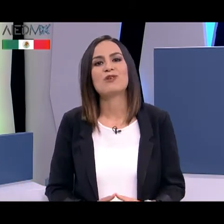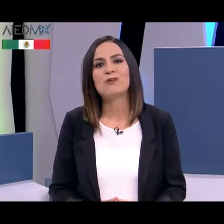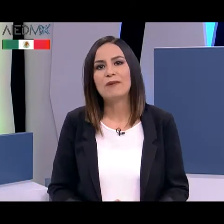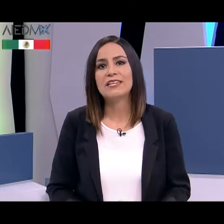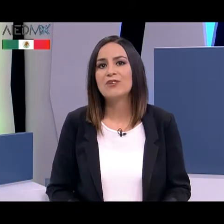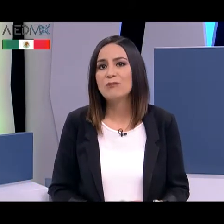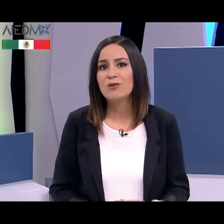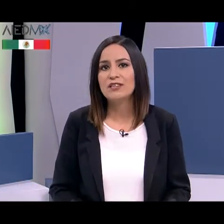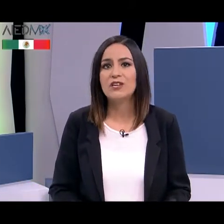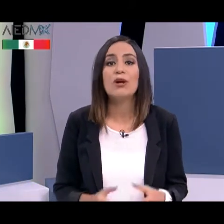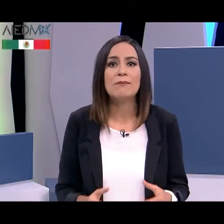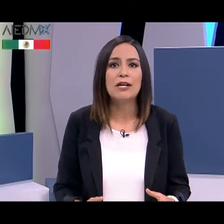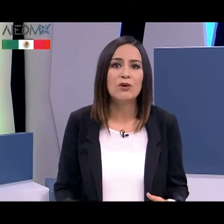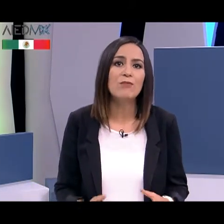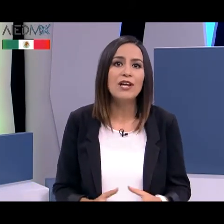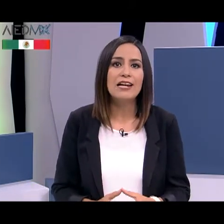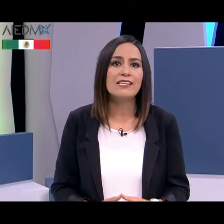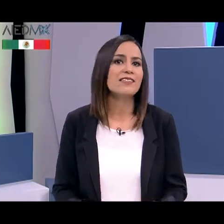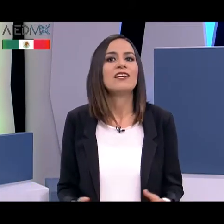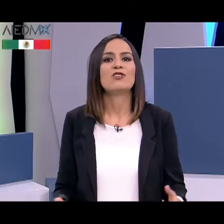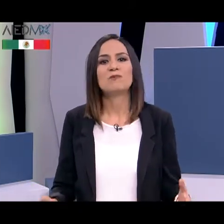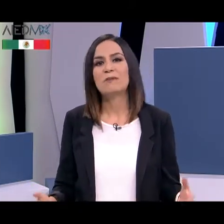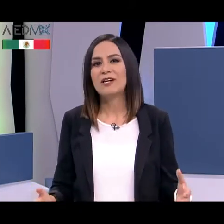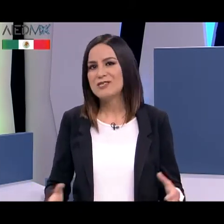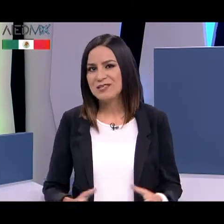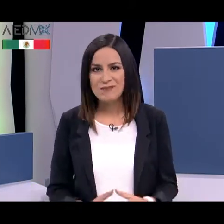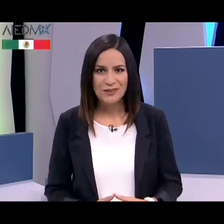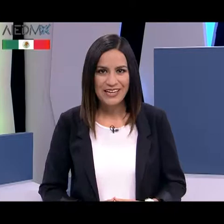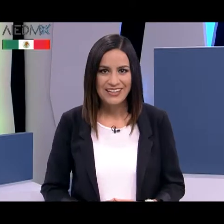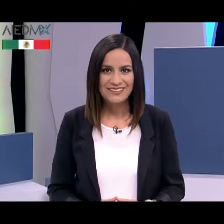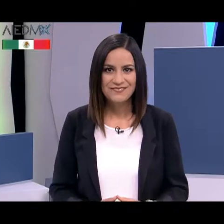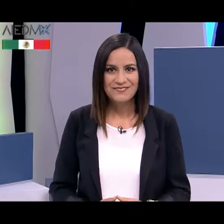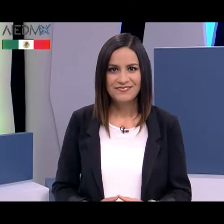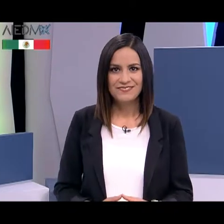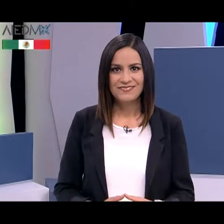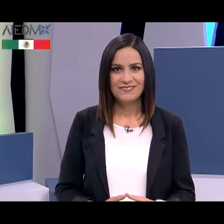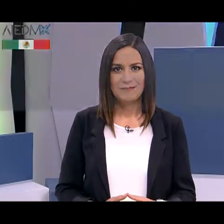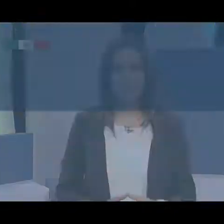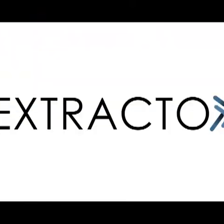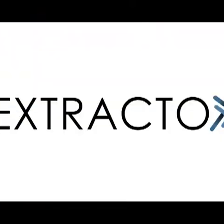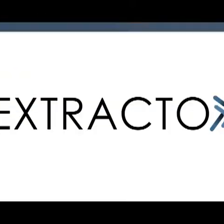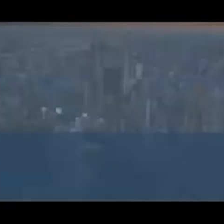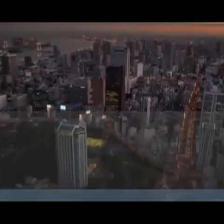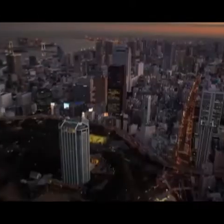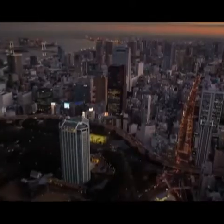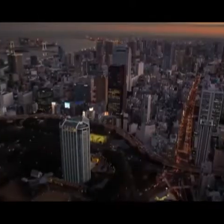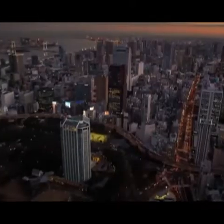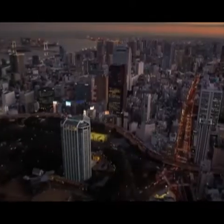nuestro compañero reportero Emanuel Morales nos preparó este reportaje.